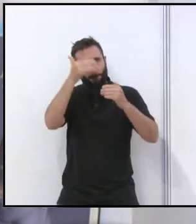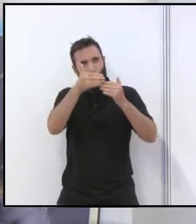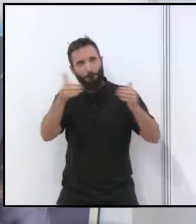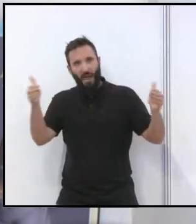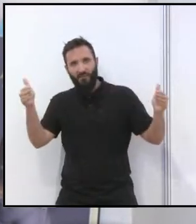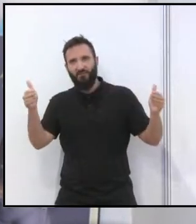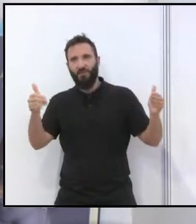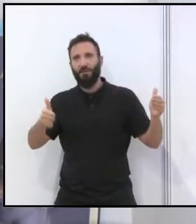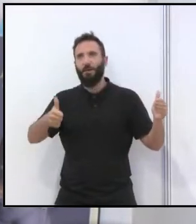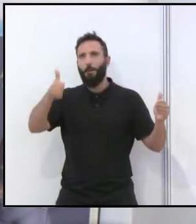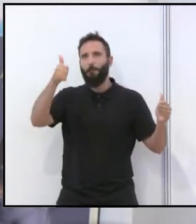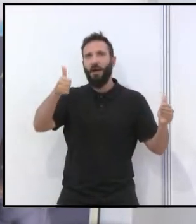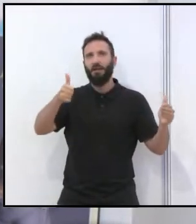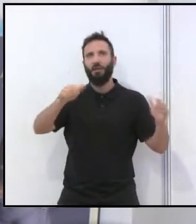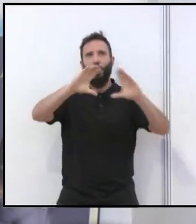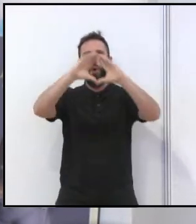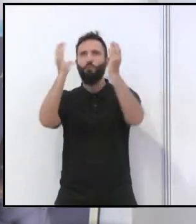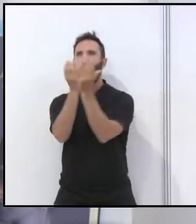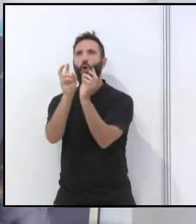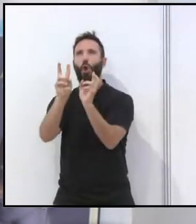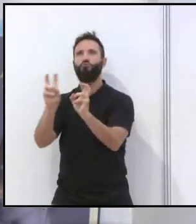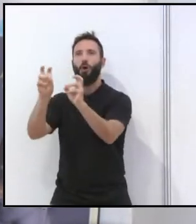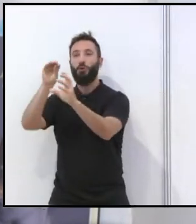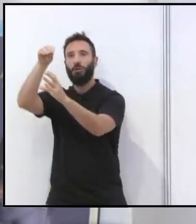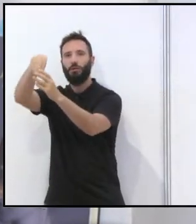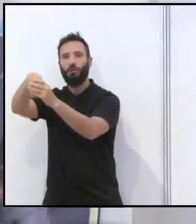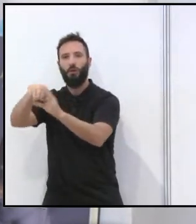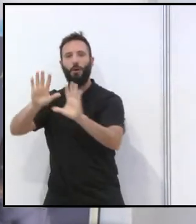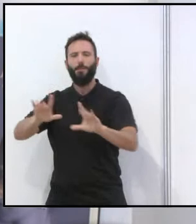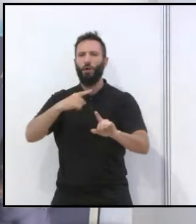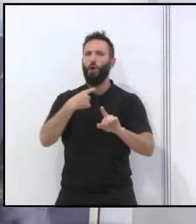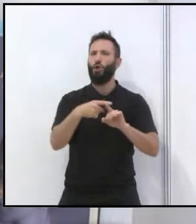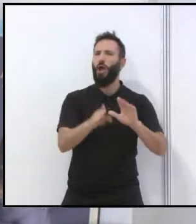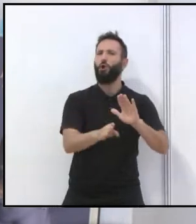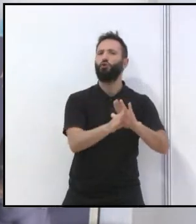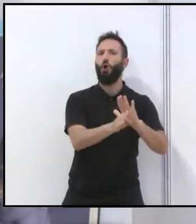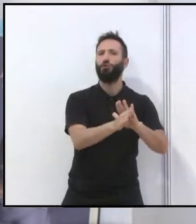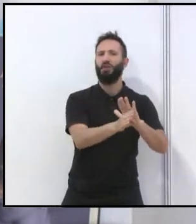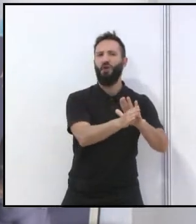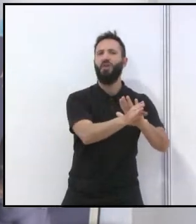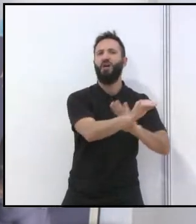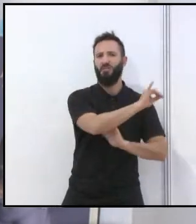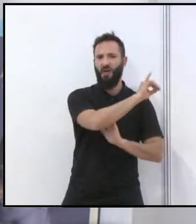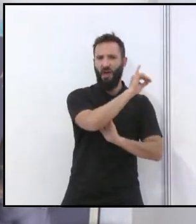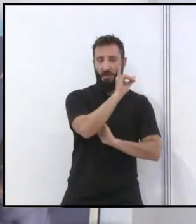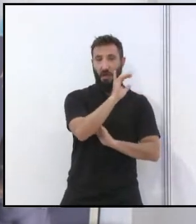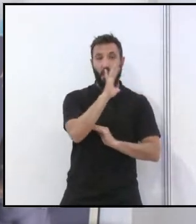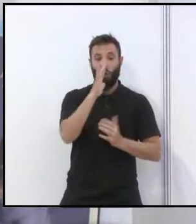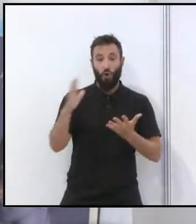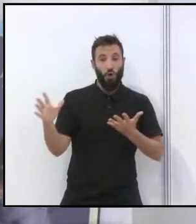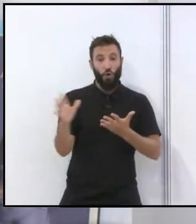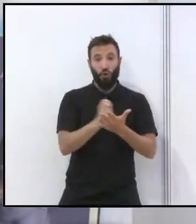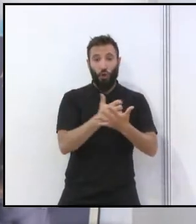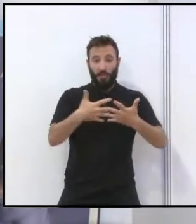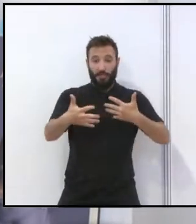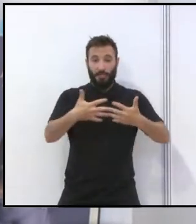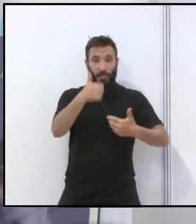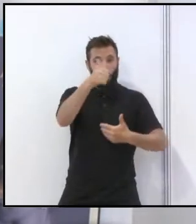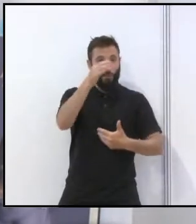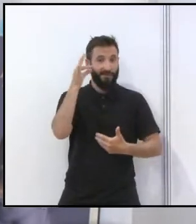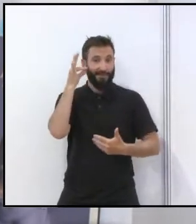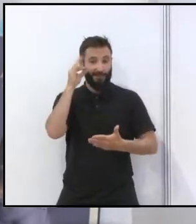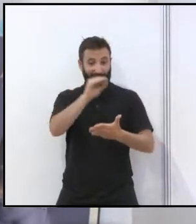en otra forma de ver, entrar en mundos nuevos, pero hay un elemento de continuidad, porque todos los que escribimos, todas las que escribimos,